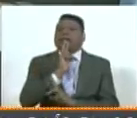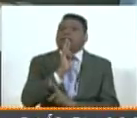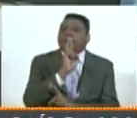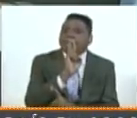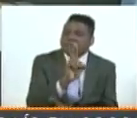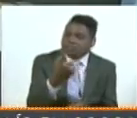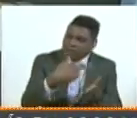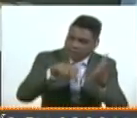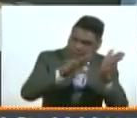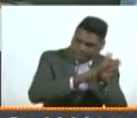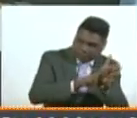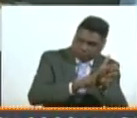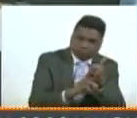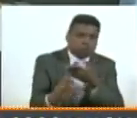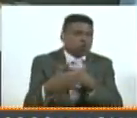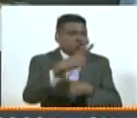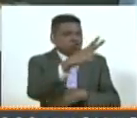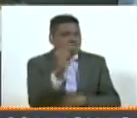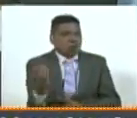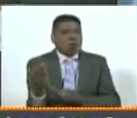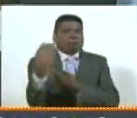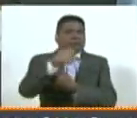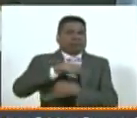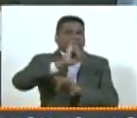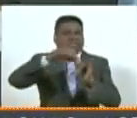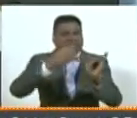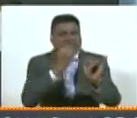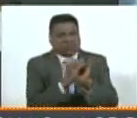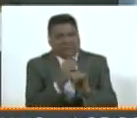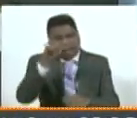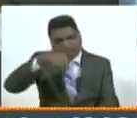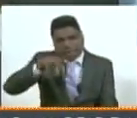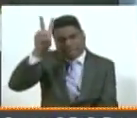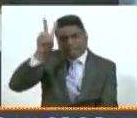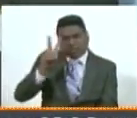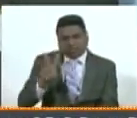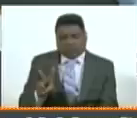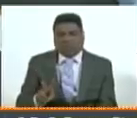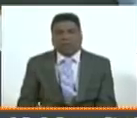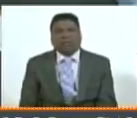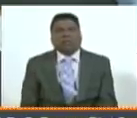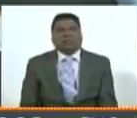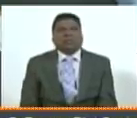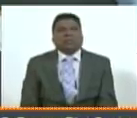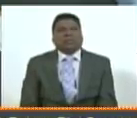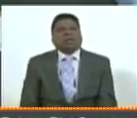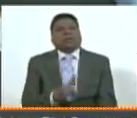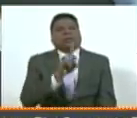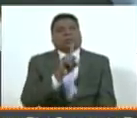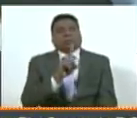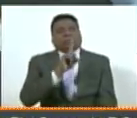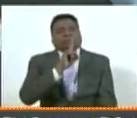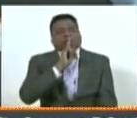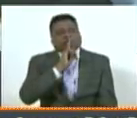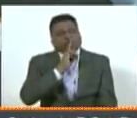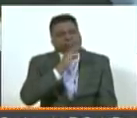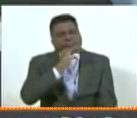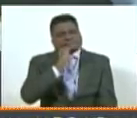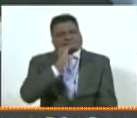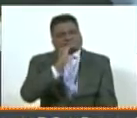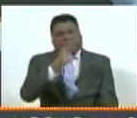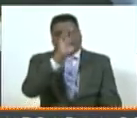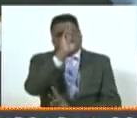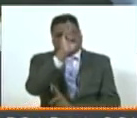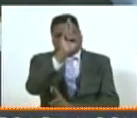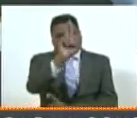injerencia extranjera en los asuntos internos del país a la tolerancia y al respeto